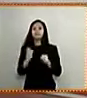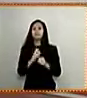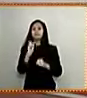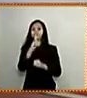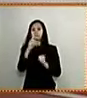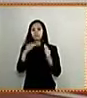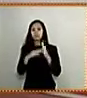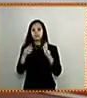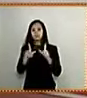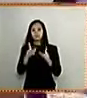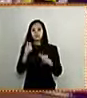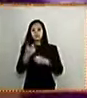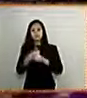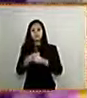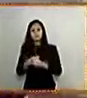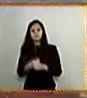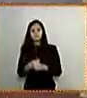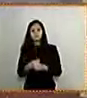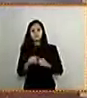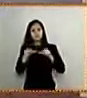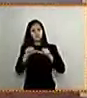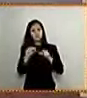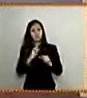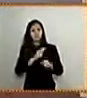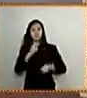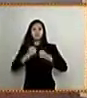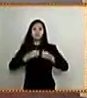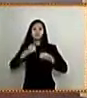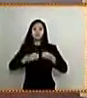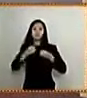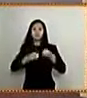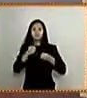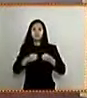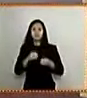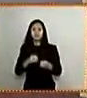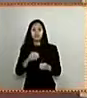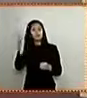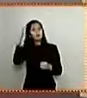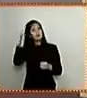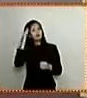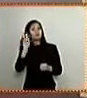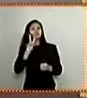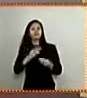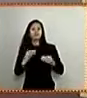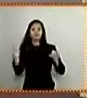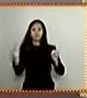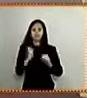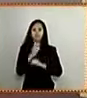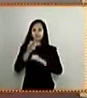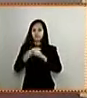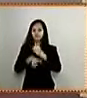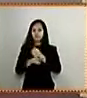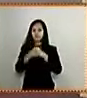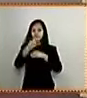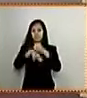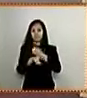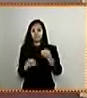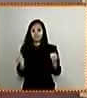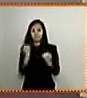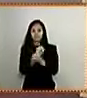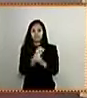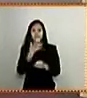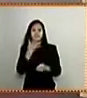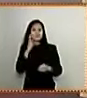100.000 lempiras. Seguimos la diversión de nuestros juegos recibiendo tus dos números favoritos de premiados y premiados mix. Muchísima